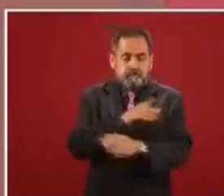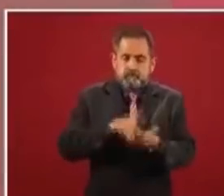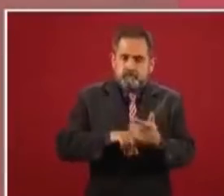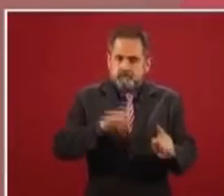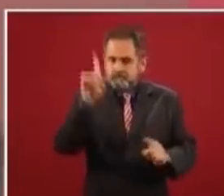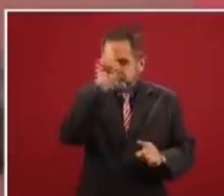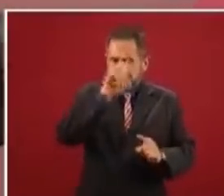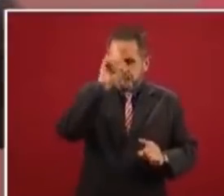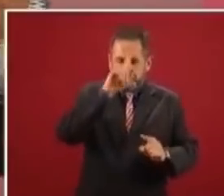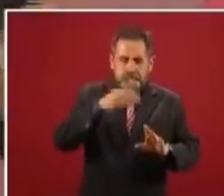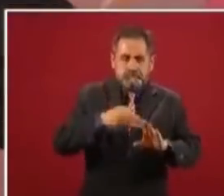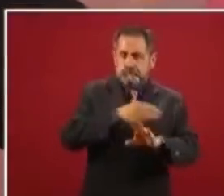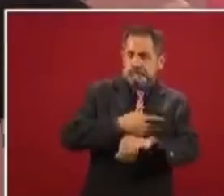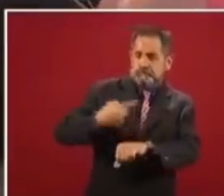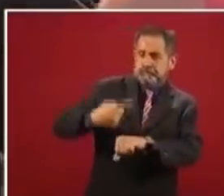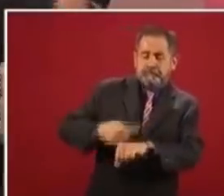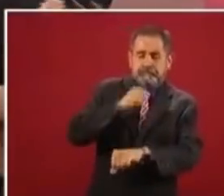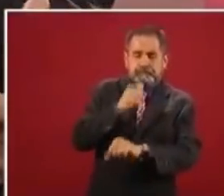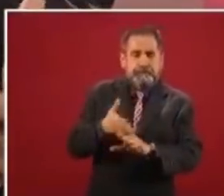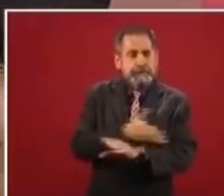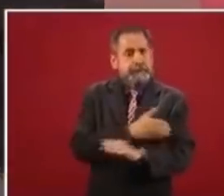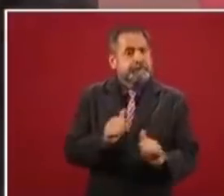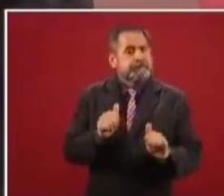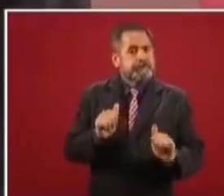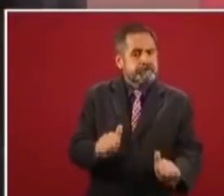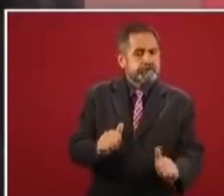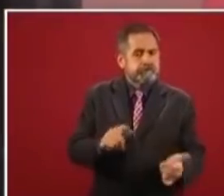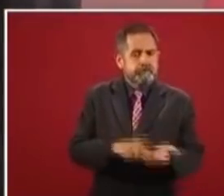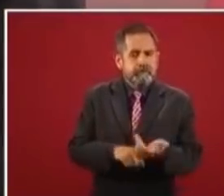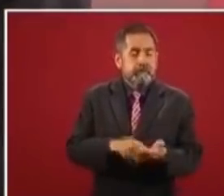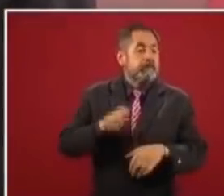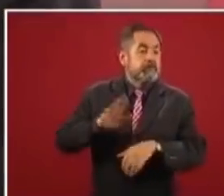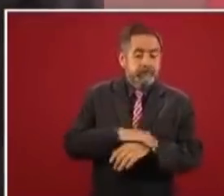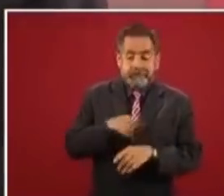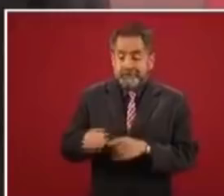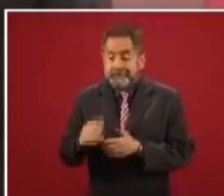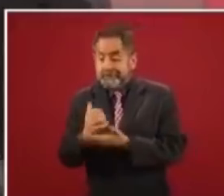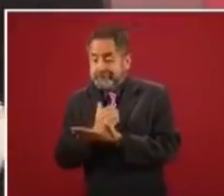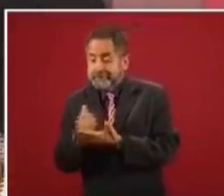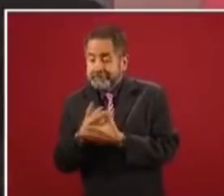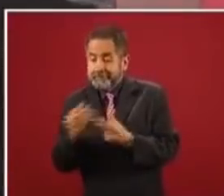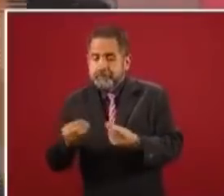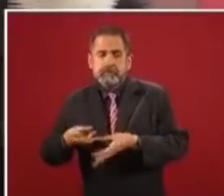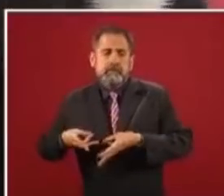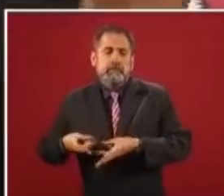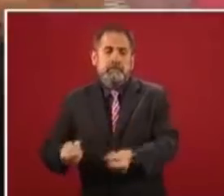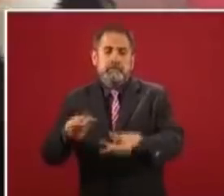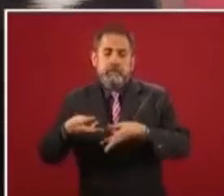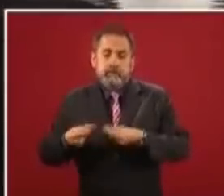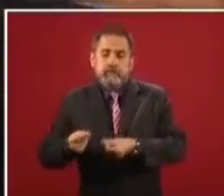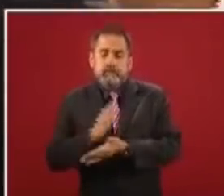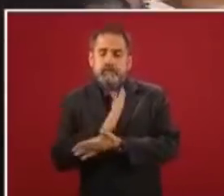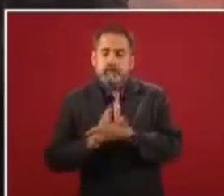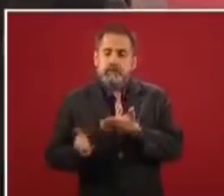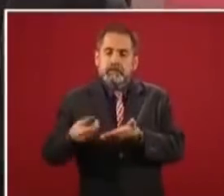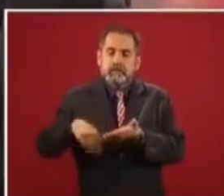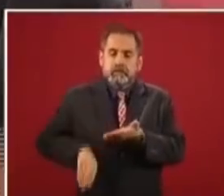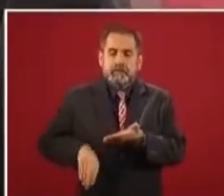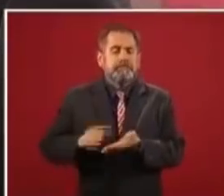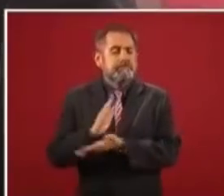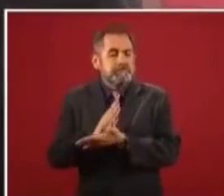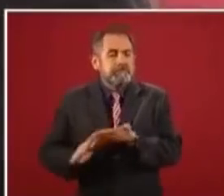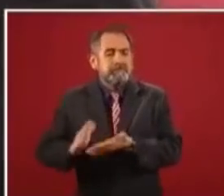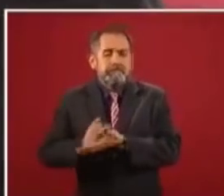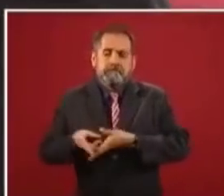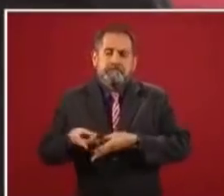porque la curativa pues tiene que ver con el dinero. O sea, son las grandes